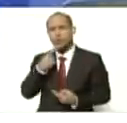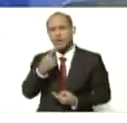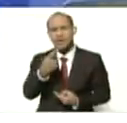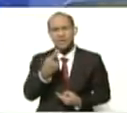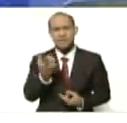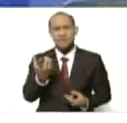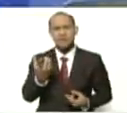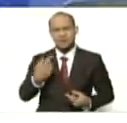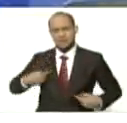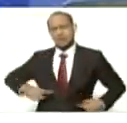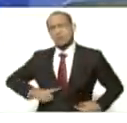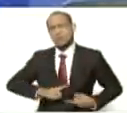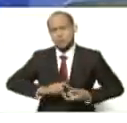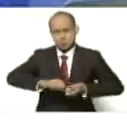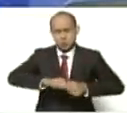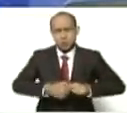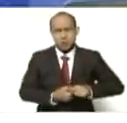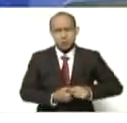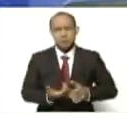de tripas corazones